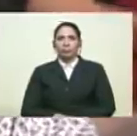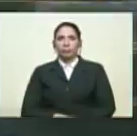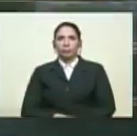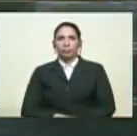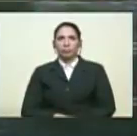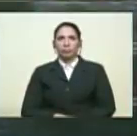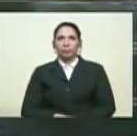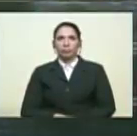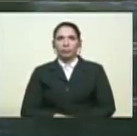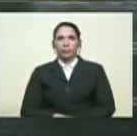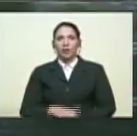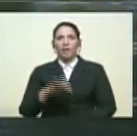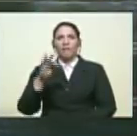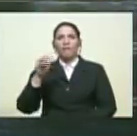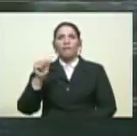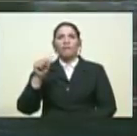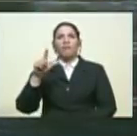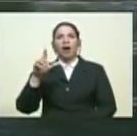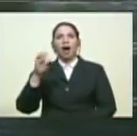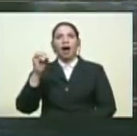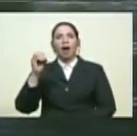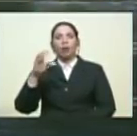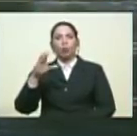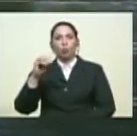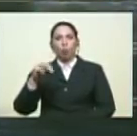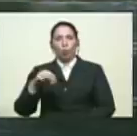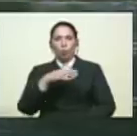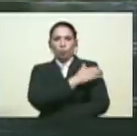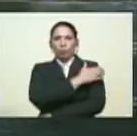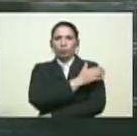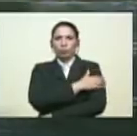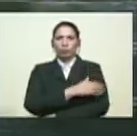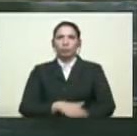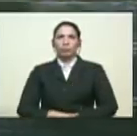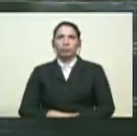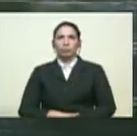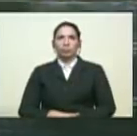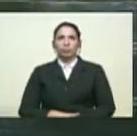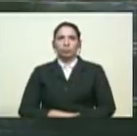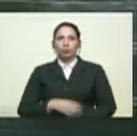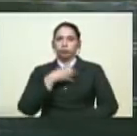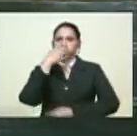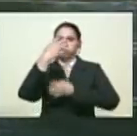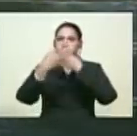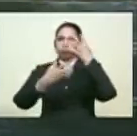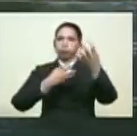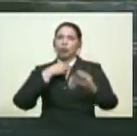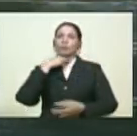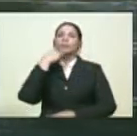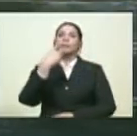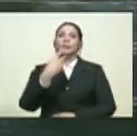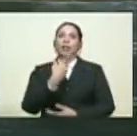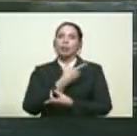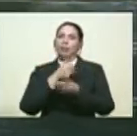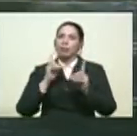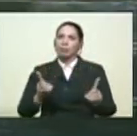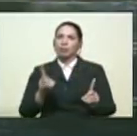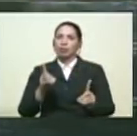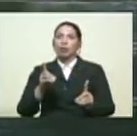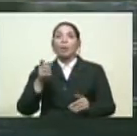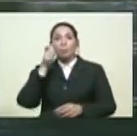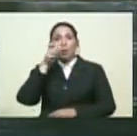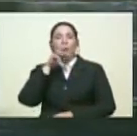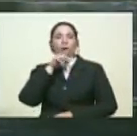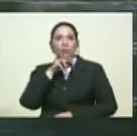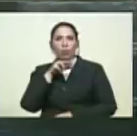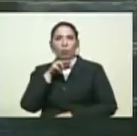la voz del pueblo tronó muy fuerte ese histórico y heroico 20 de mayo. El pueblo habló, ahora nos